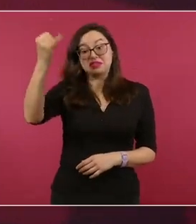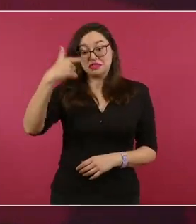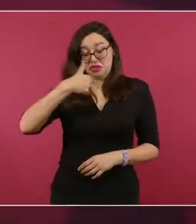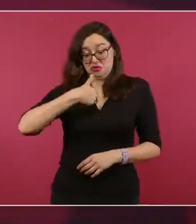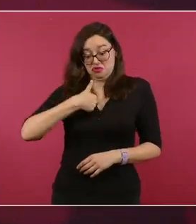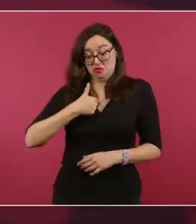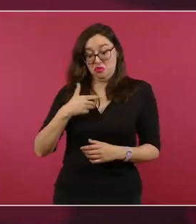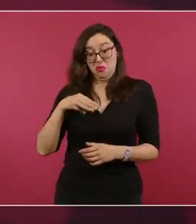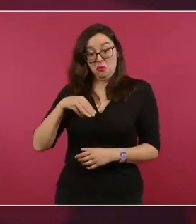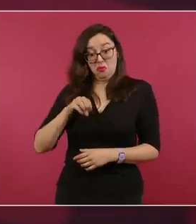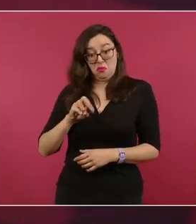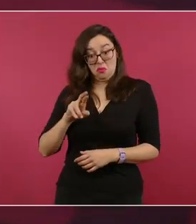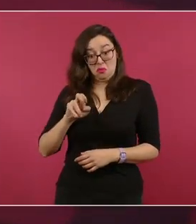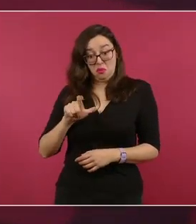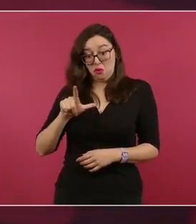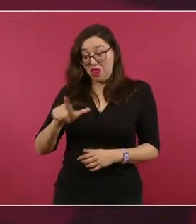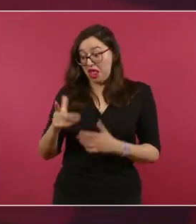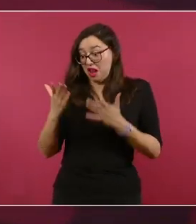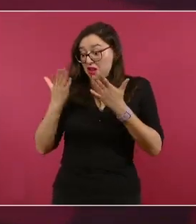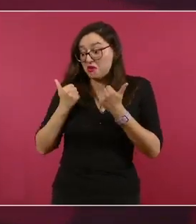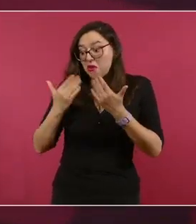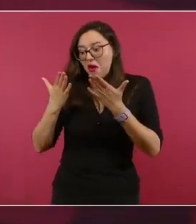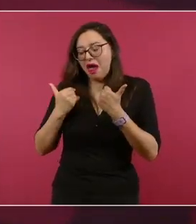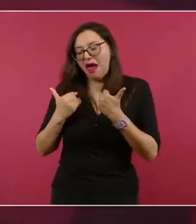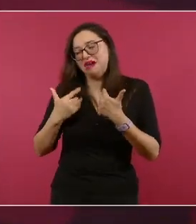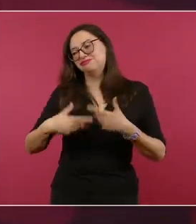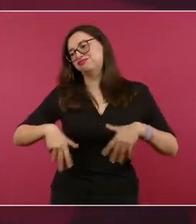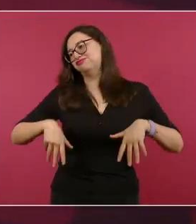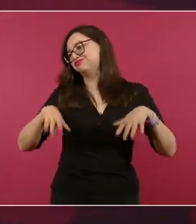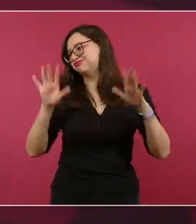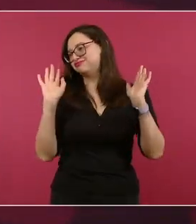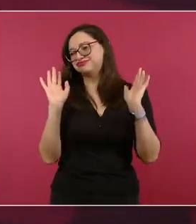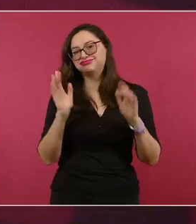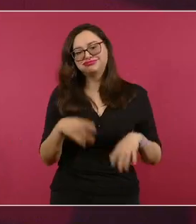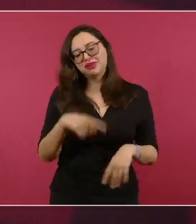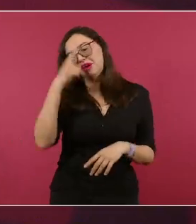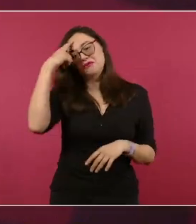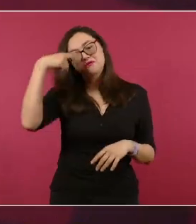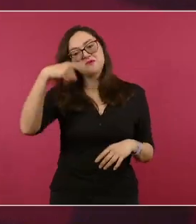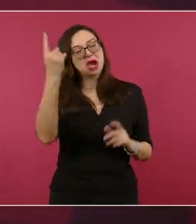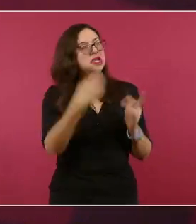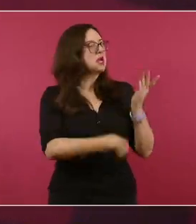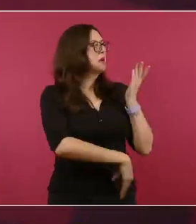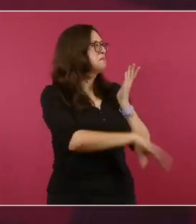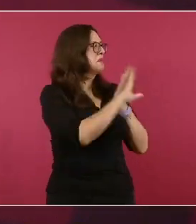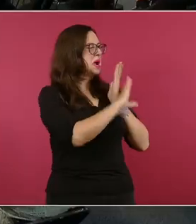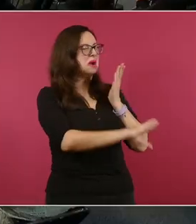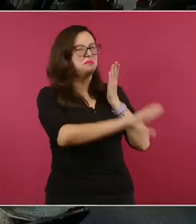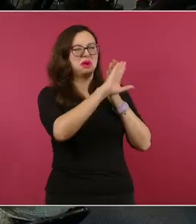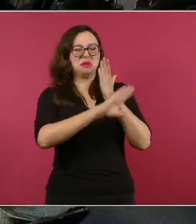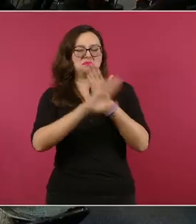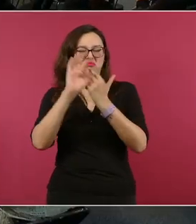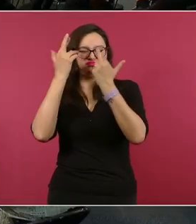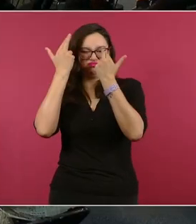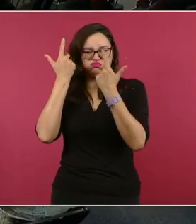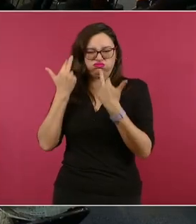porque todo esto es lo mismo. La lanzada del New York Times, ¿no?